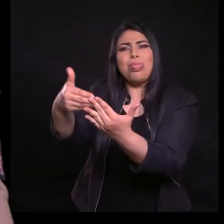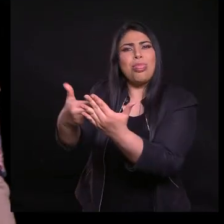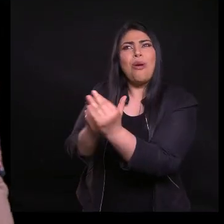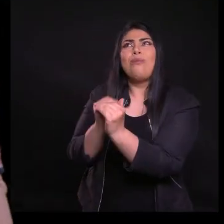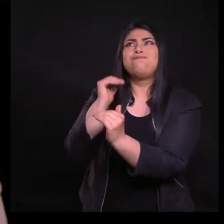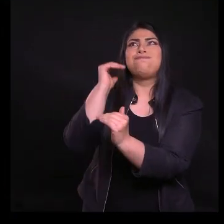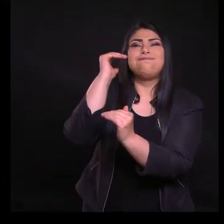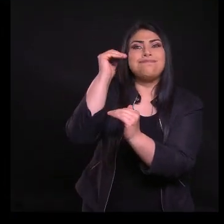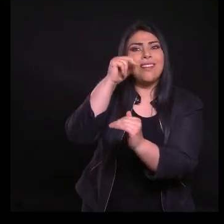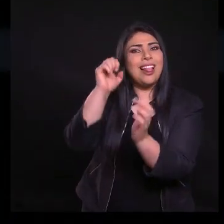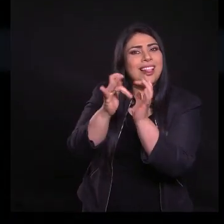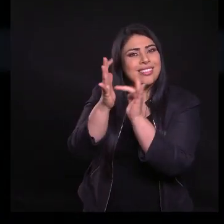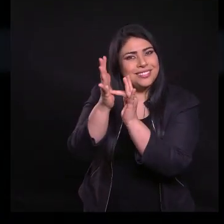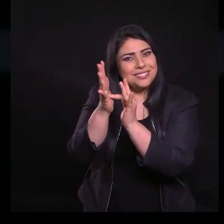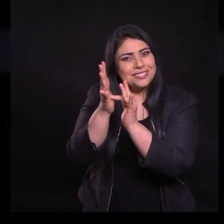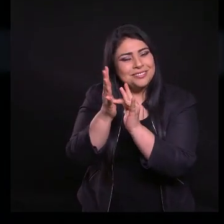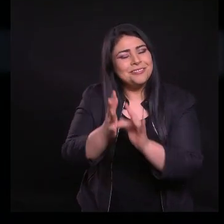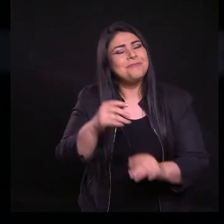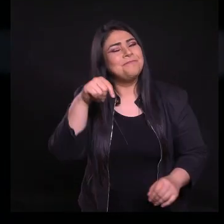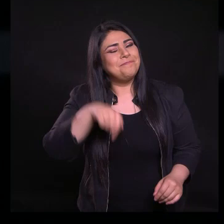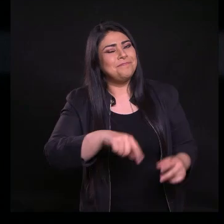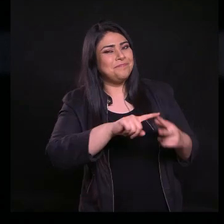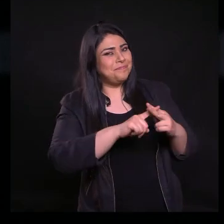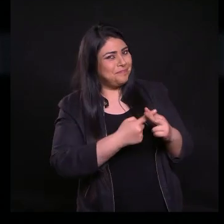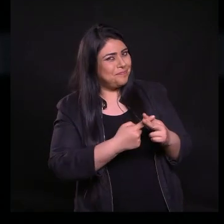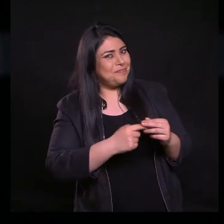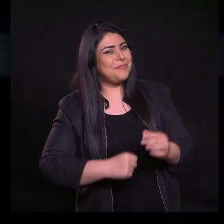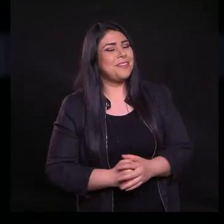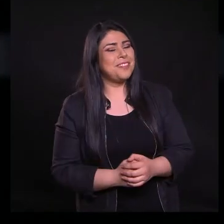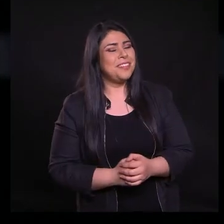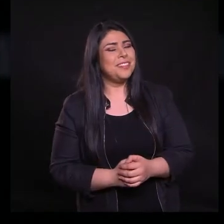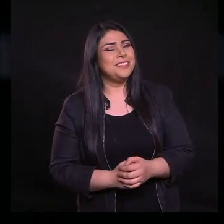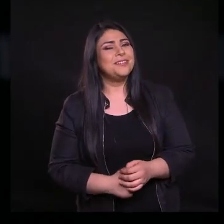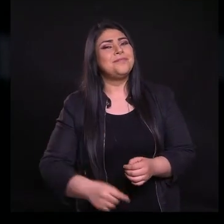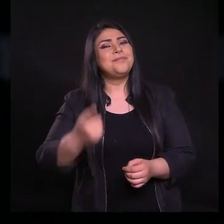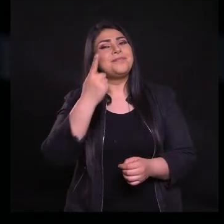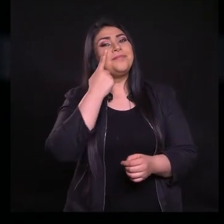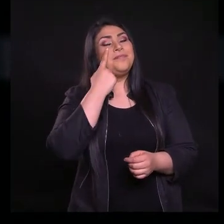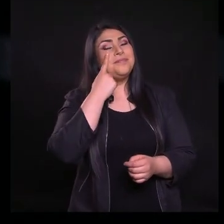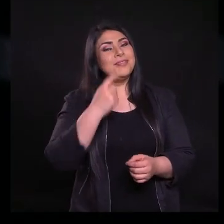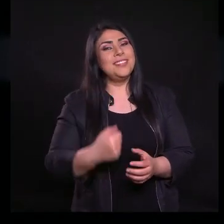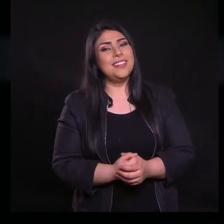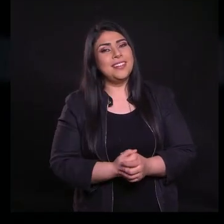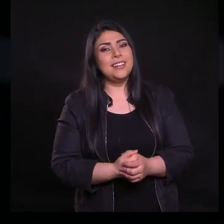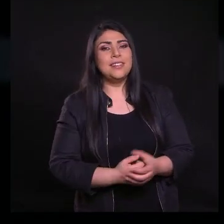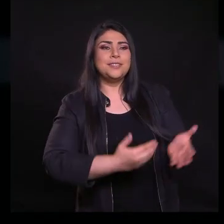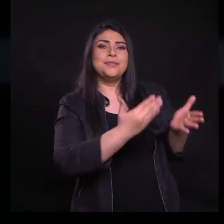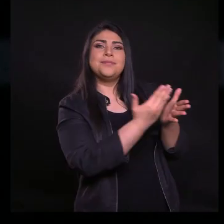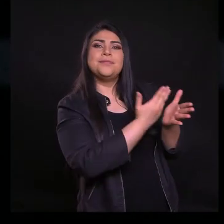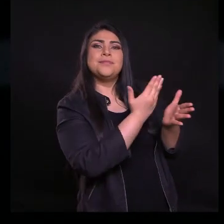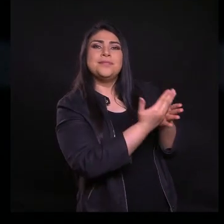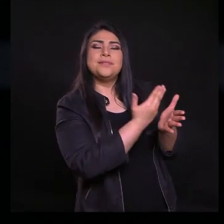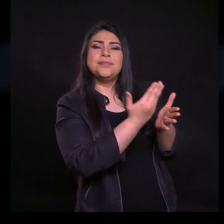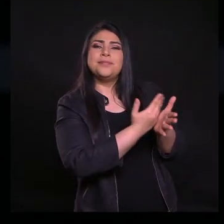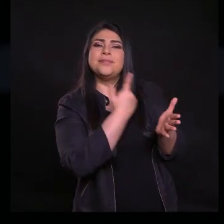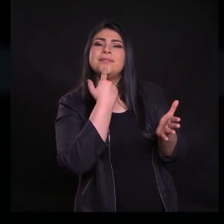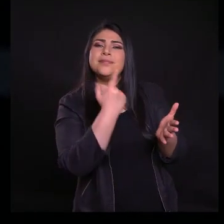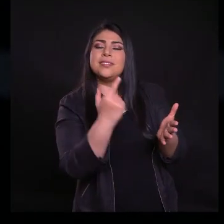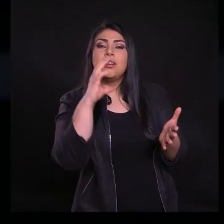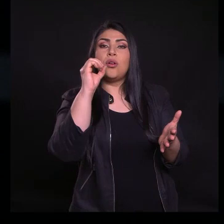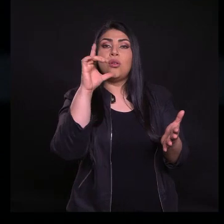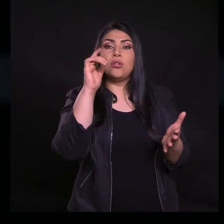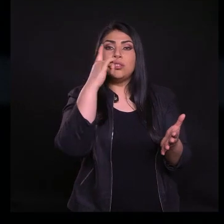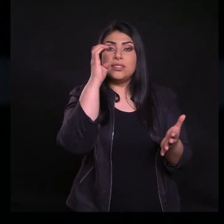de jesus y quiero iniciar como introducción leyendo un pasaje impresionante en el libro de